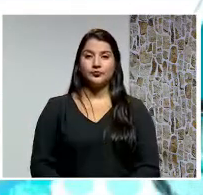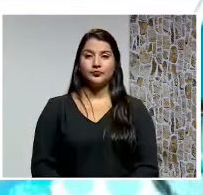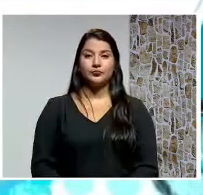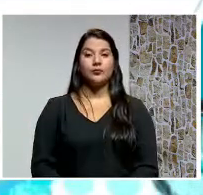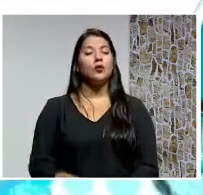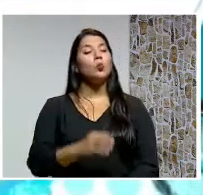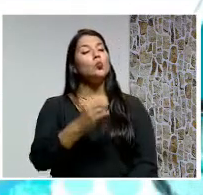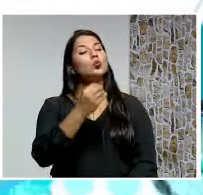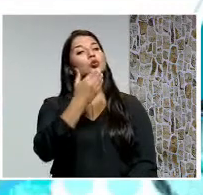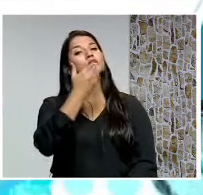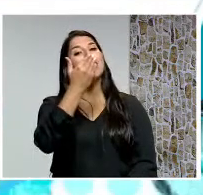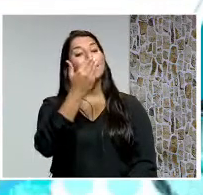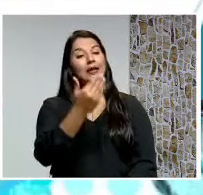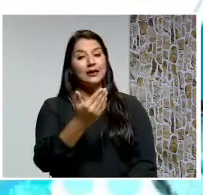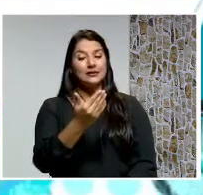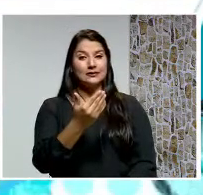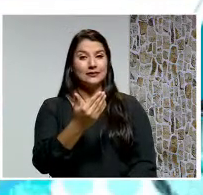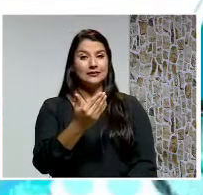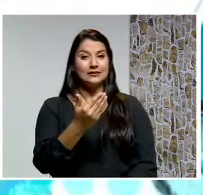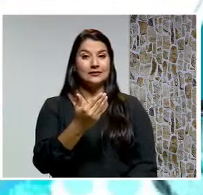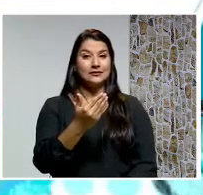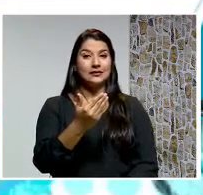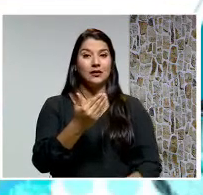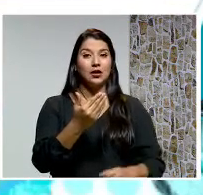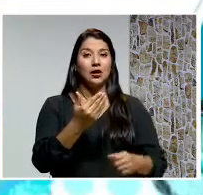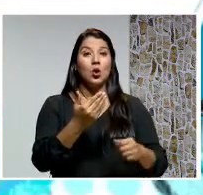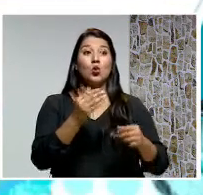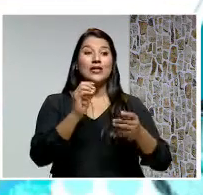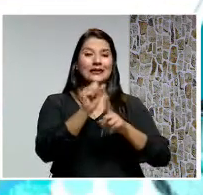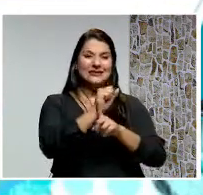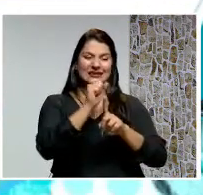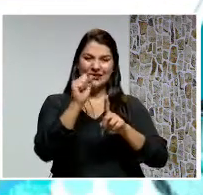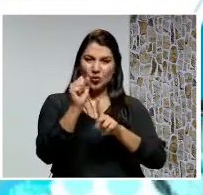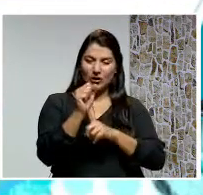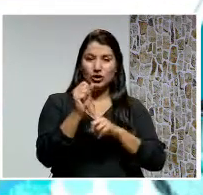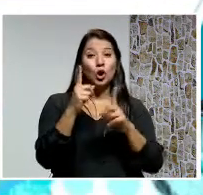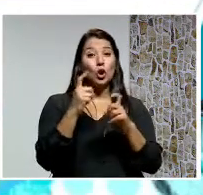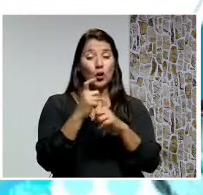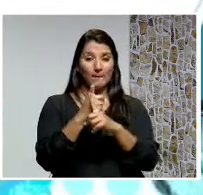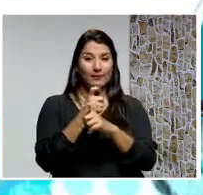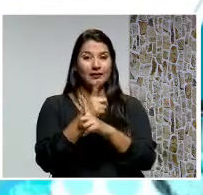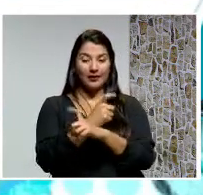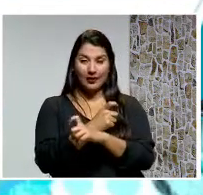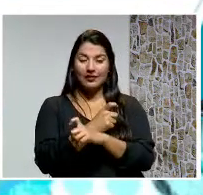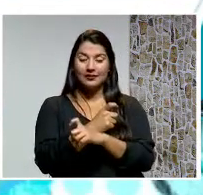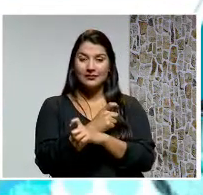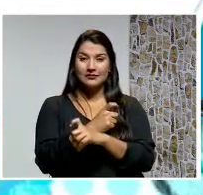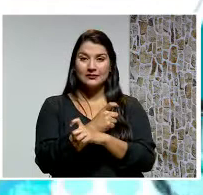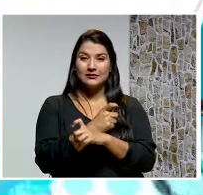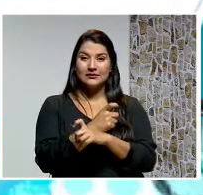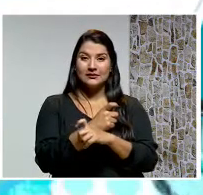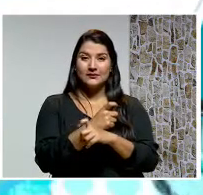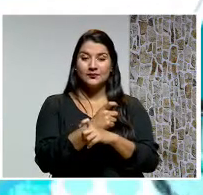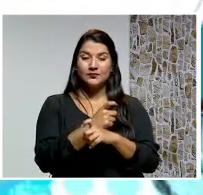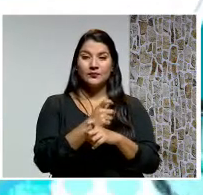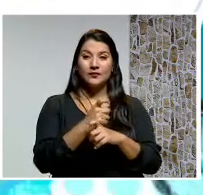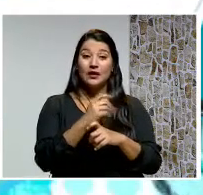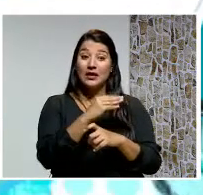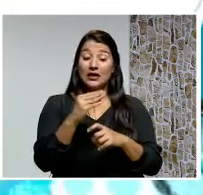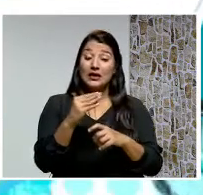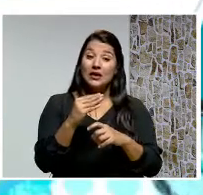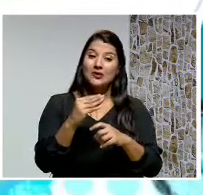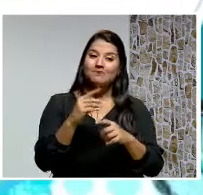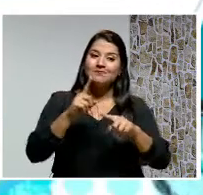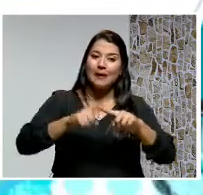Muchísimas gracias, Roxana. Un ajedrez complicado en el que convergen una pugna entre los